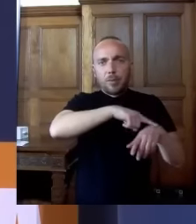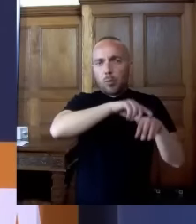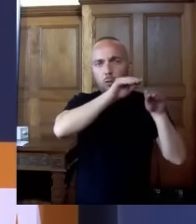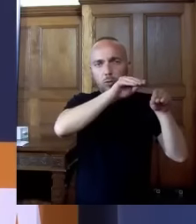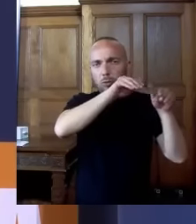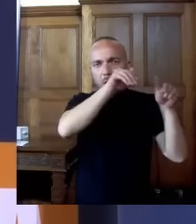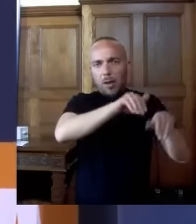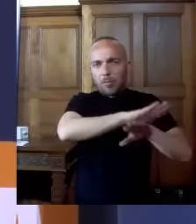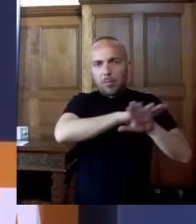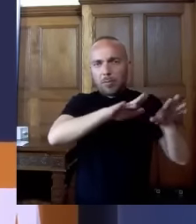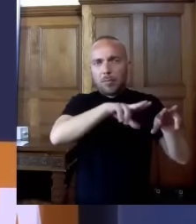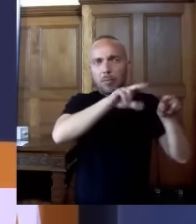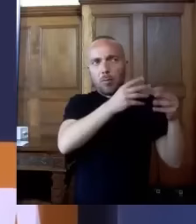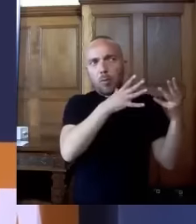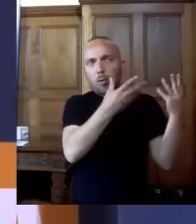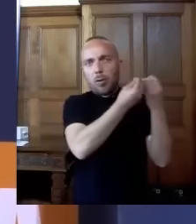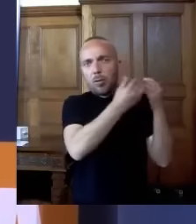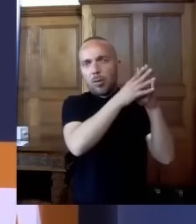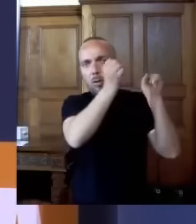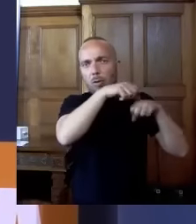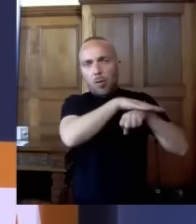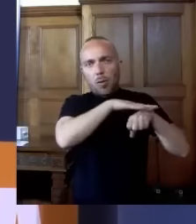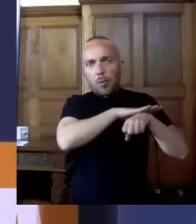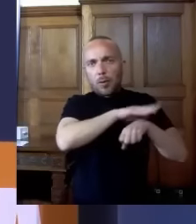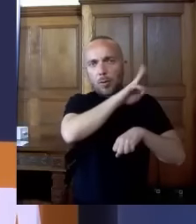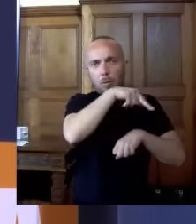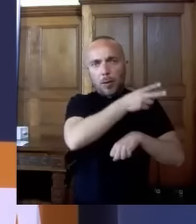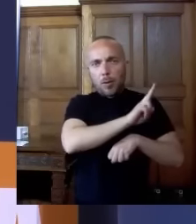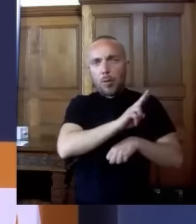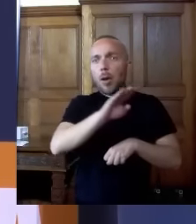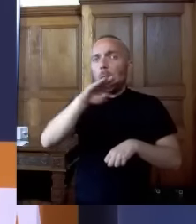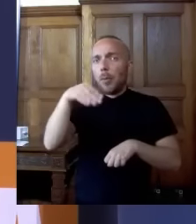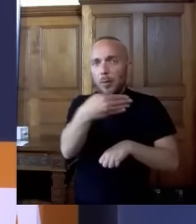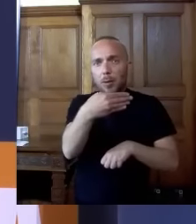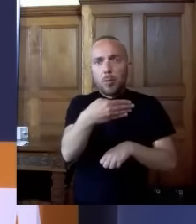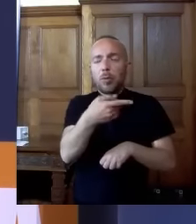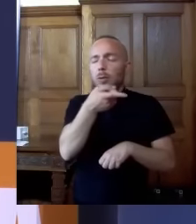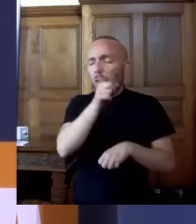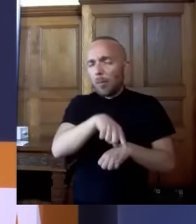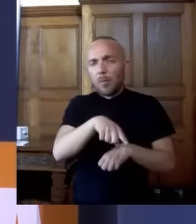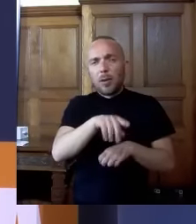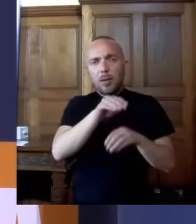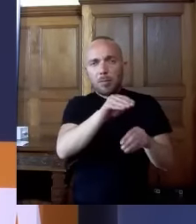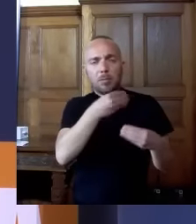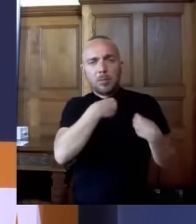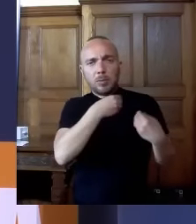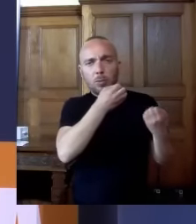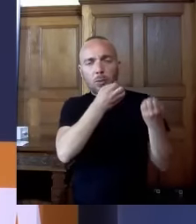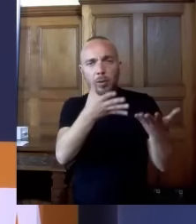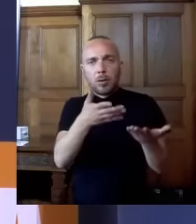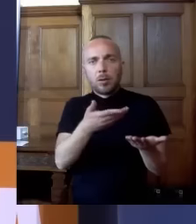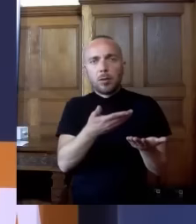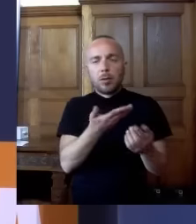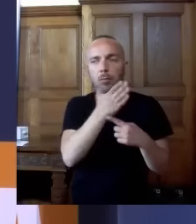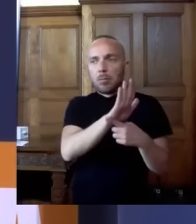esaten du alder jeltzale gobern behar dela eta eh bildu beste horren beste eta hemen aatu da